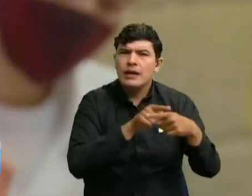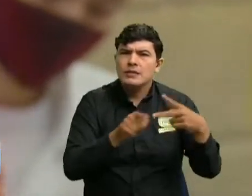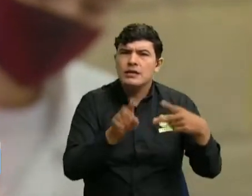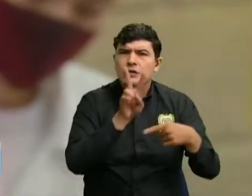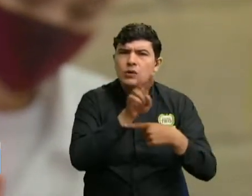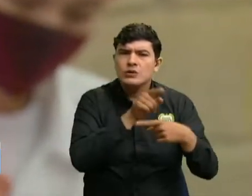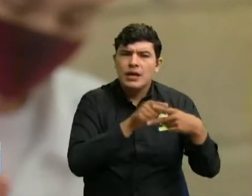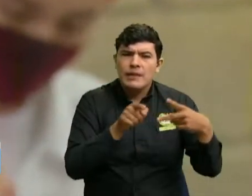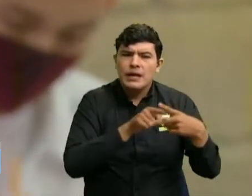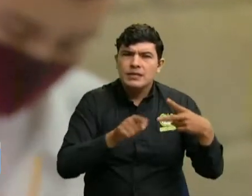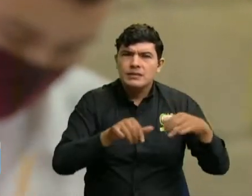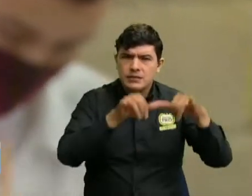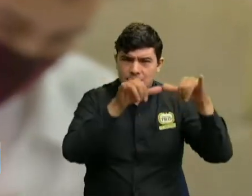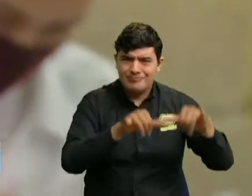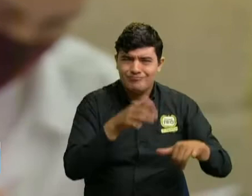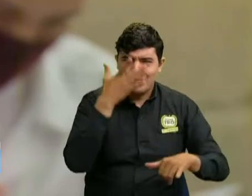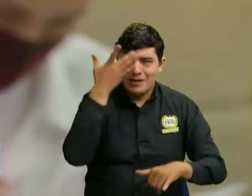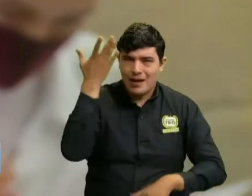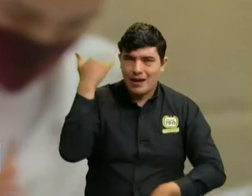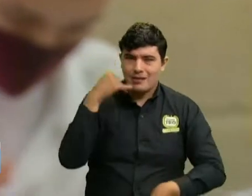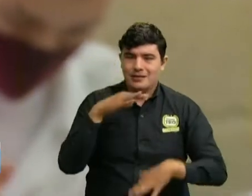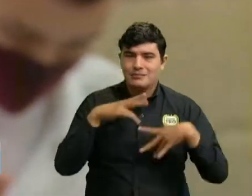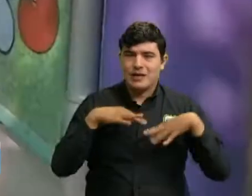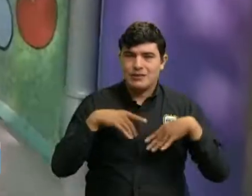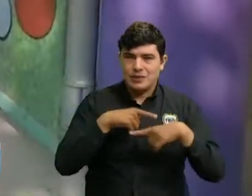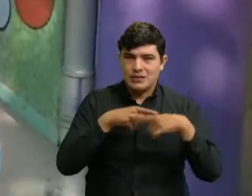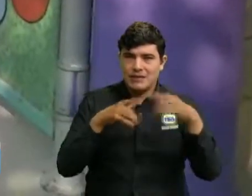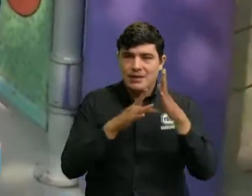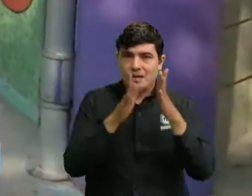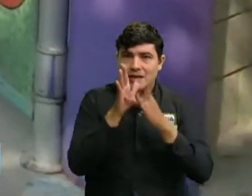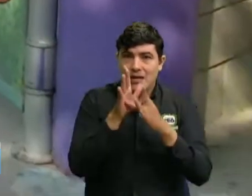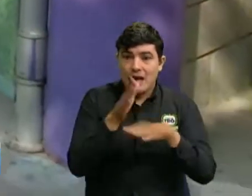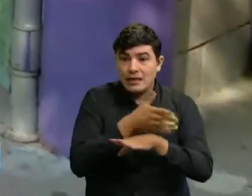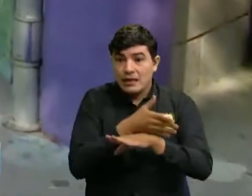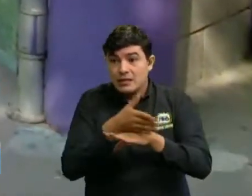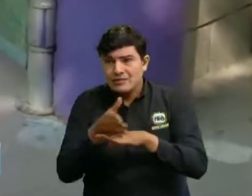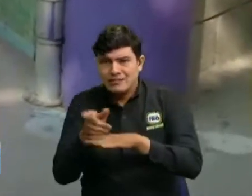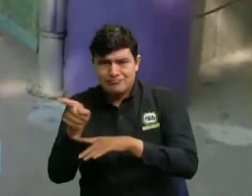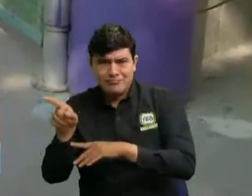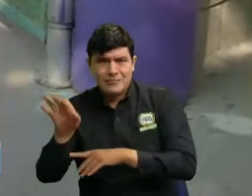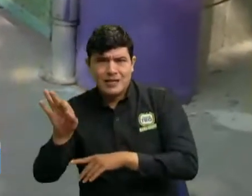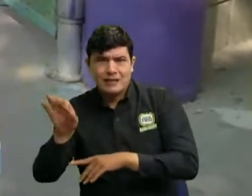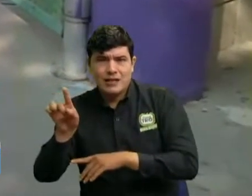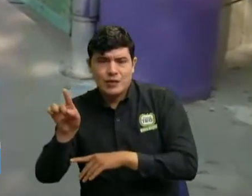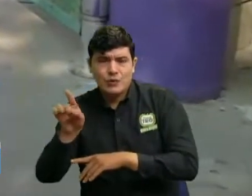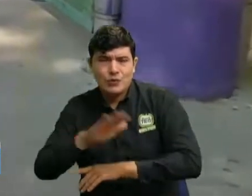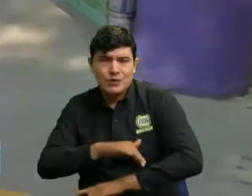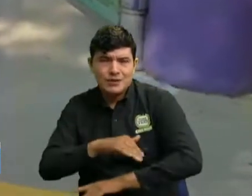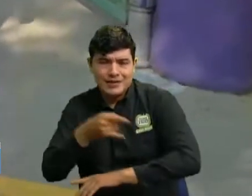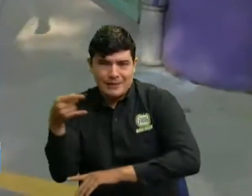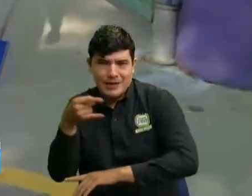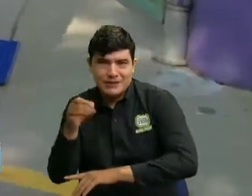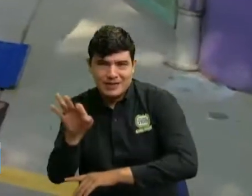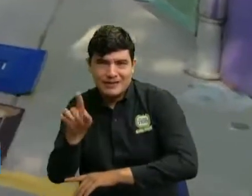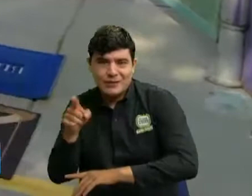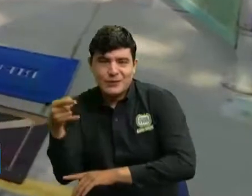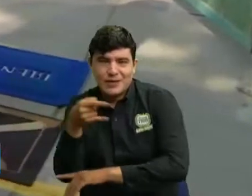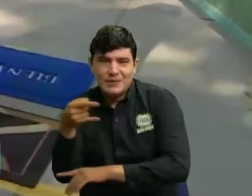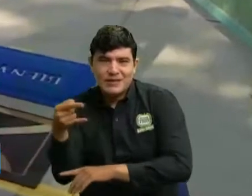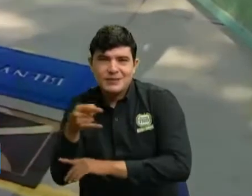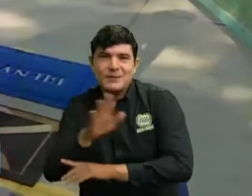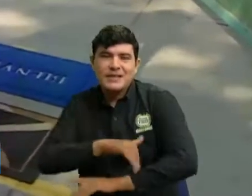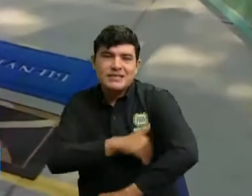del receso por semana santa y posterior a esta circular el 31 de marzo del ministerio saca la circular